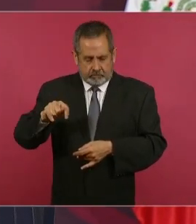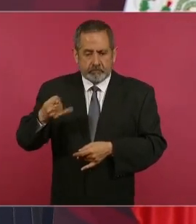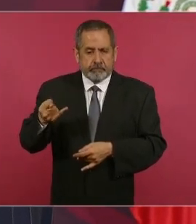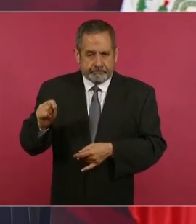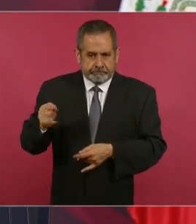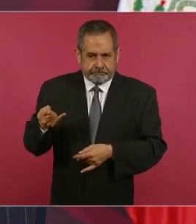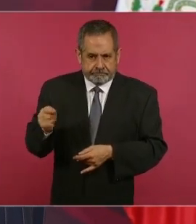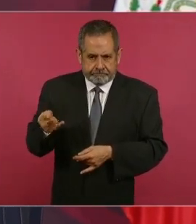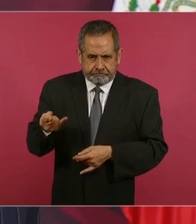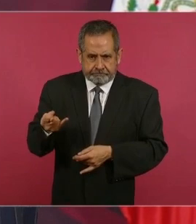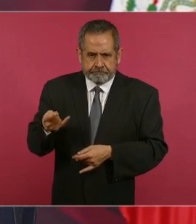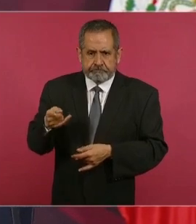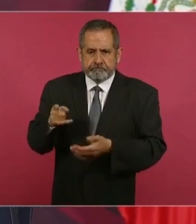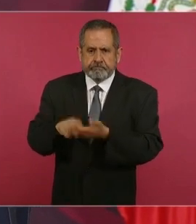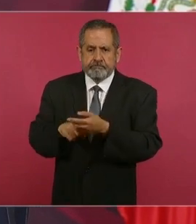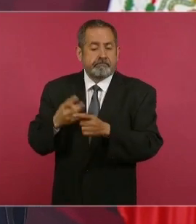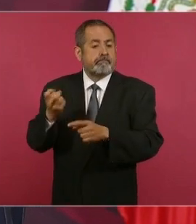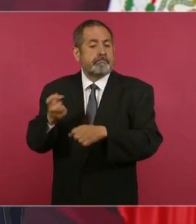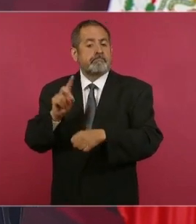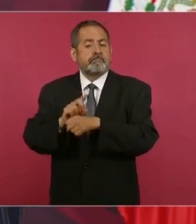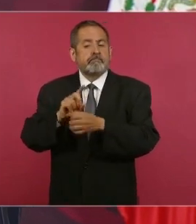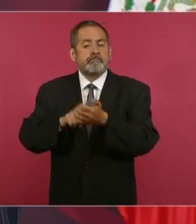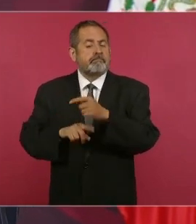Y ese día